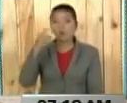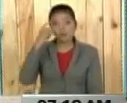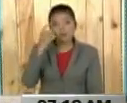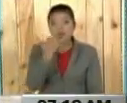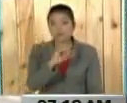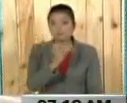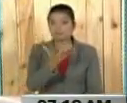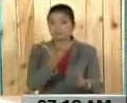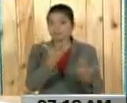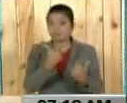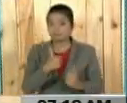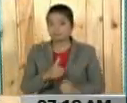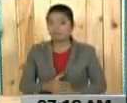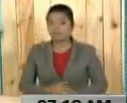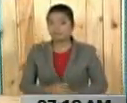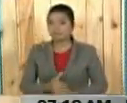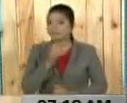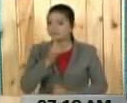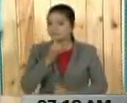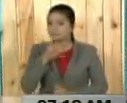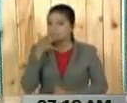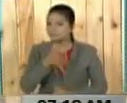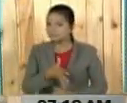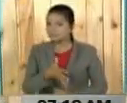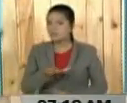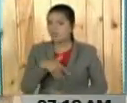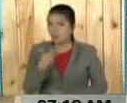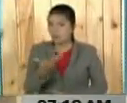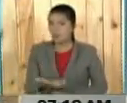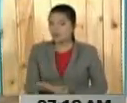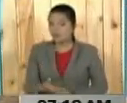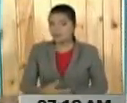tiene información que nos puede,